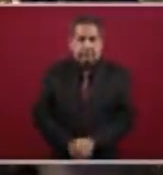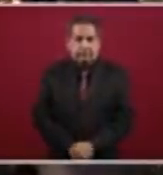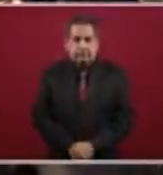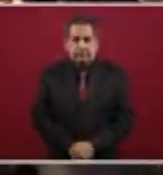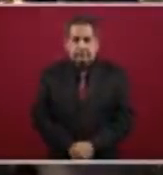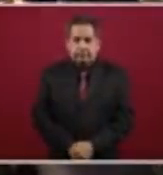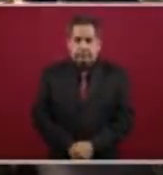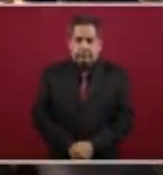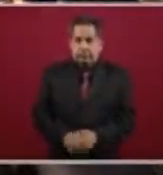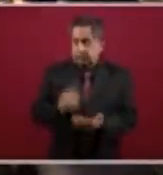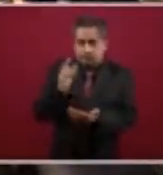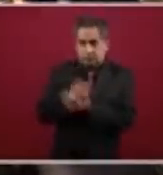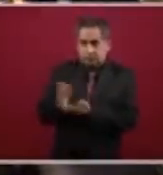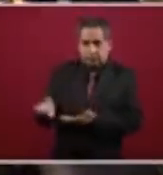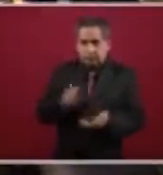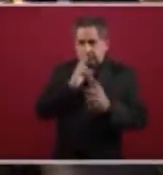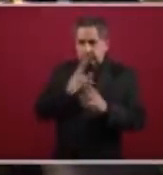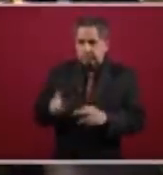vez.